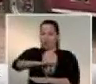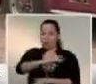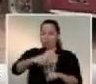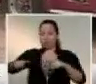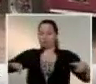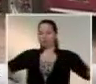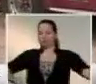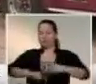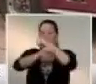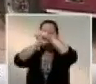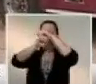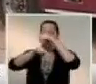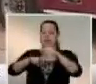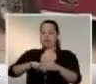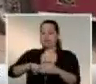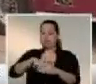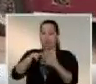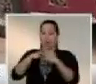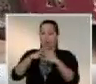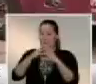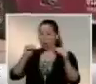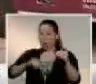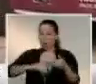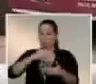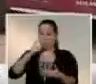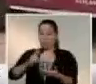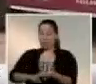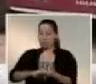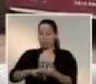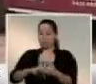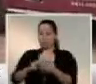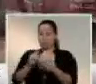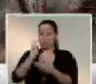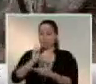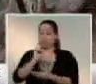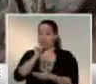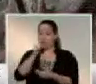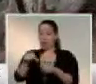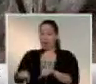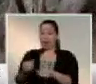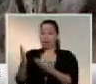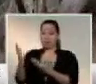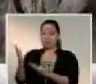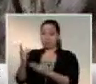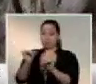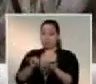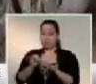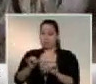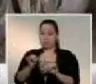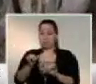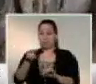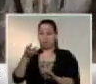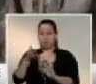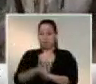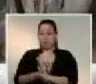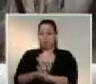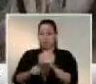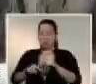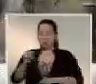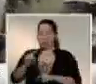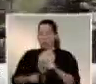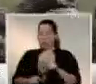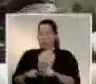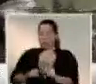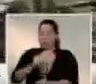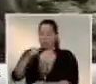me arrolló desde arriba hasta abajo y bueno, y pasó lo que pasó a mi carro. Y bueno, si quieren lo ven aquí atrás.